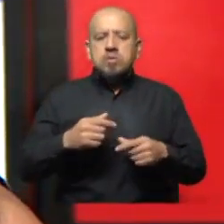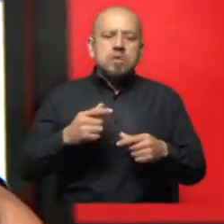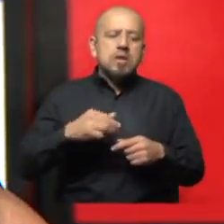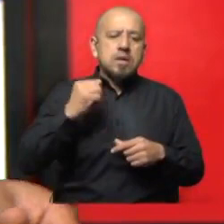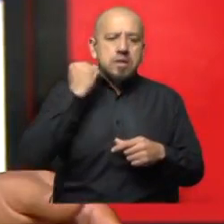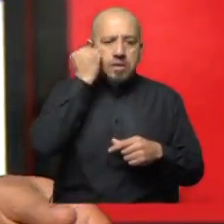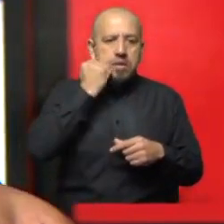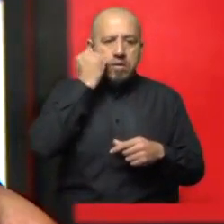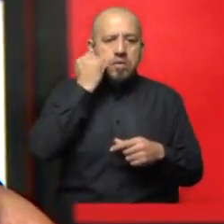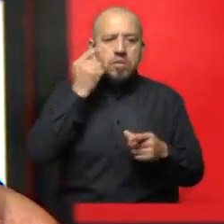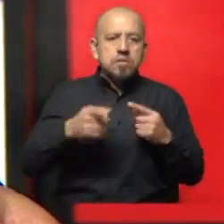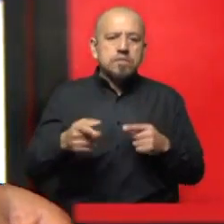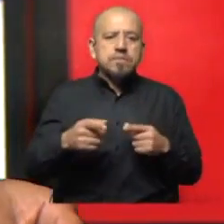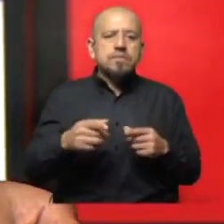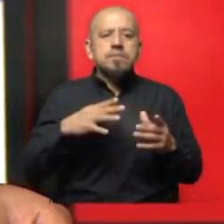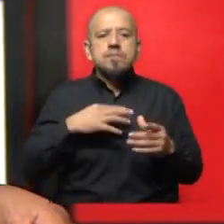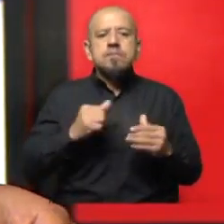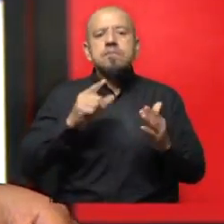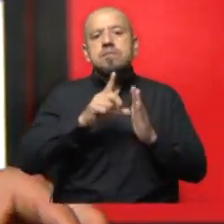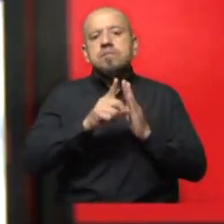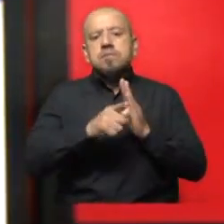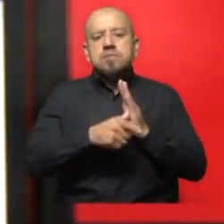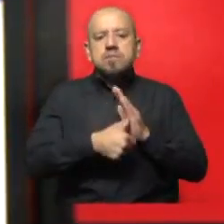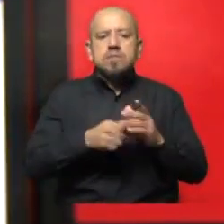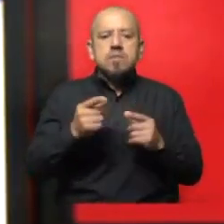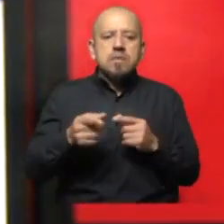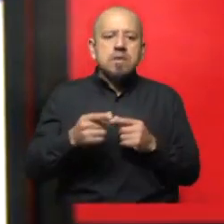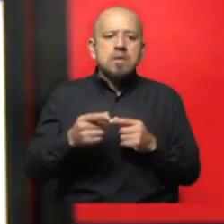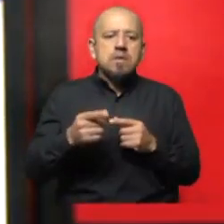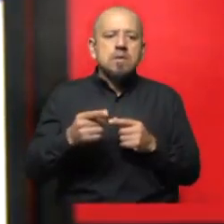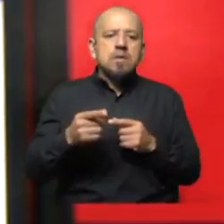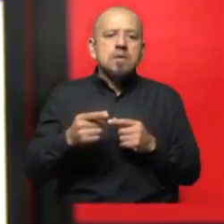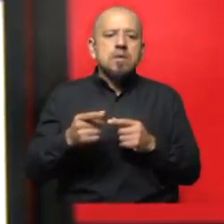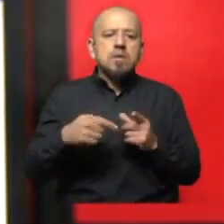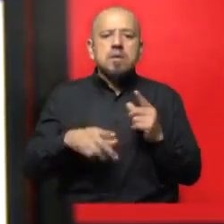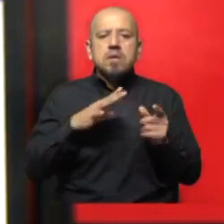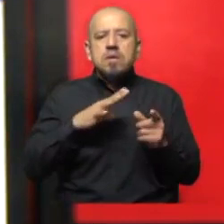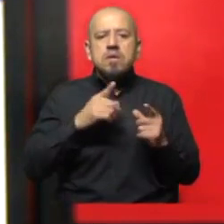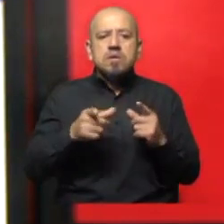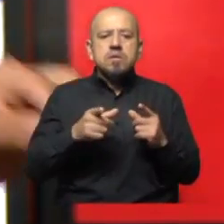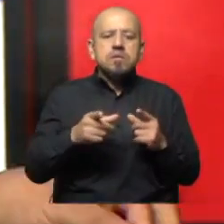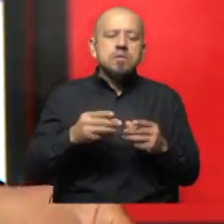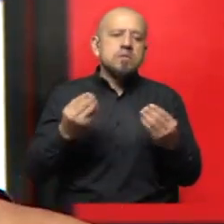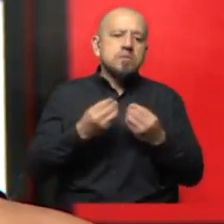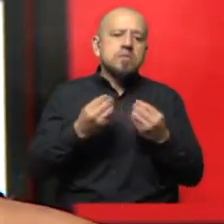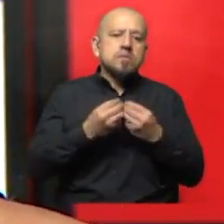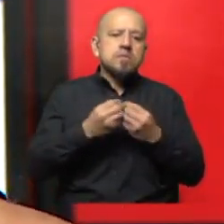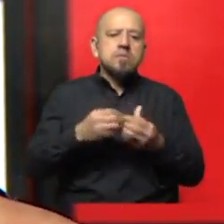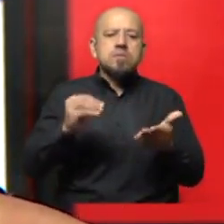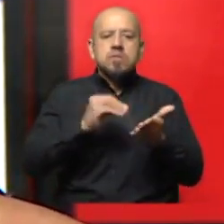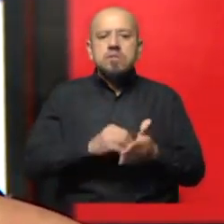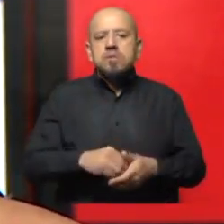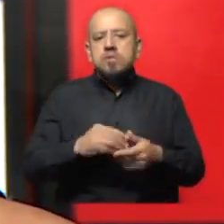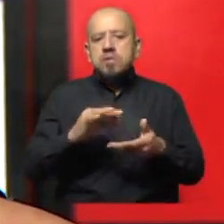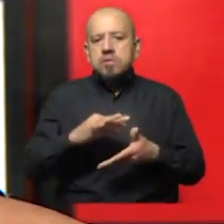lo negro es lento tienes que repetir muchísimas veces las mismas técnicas